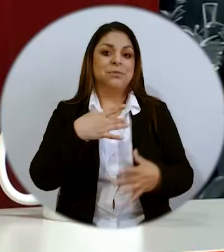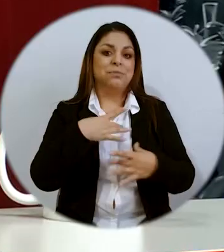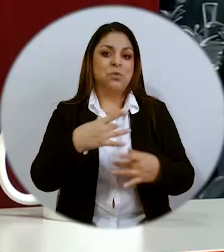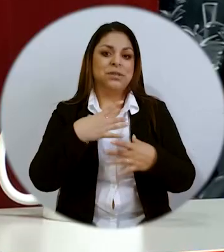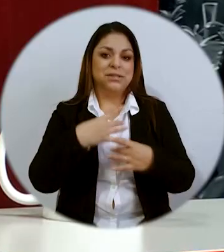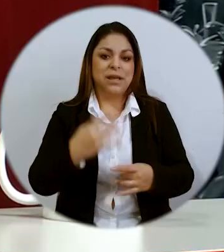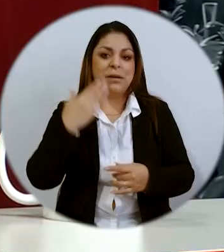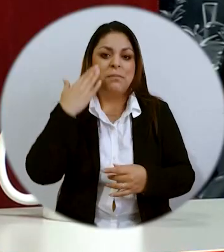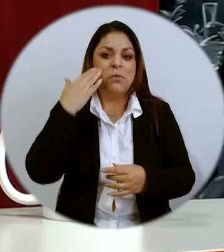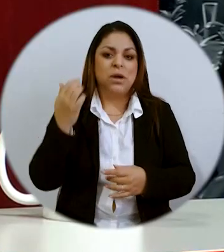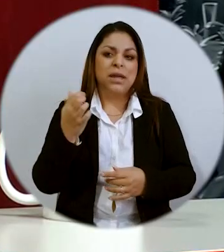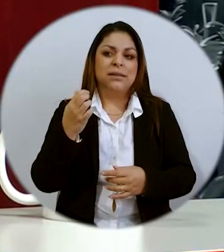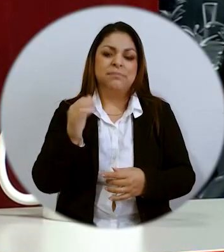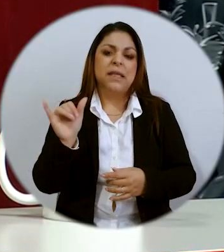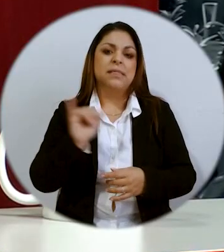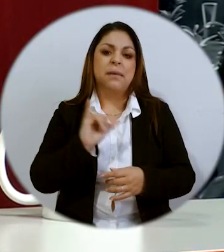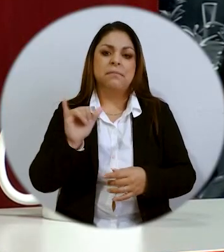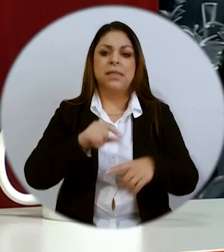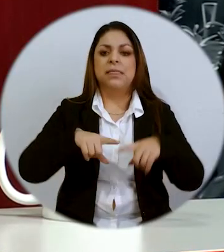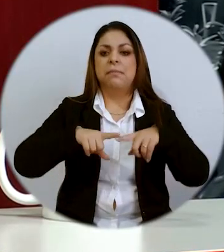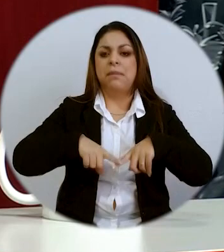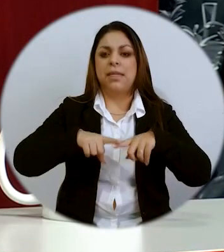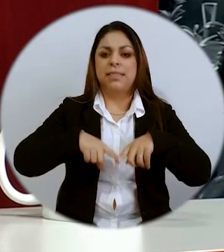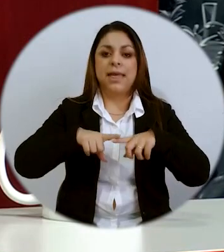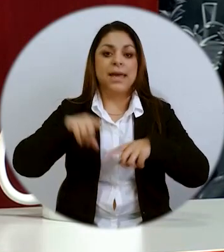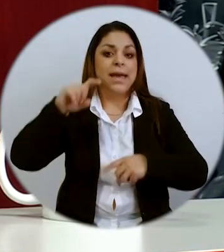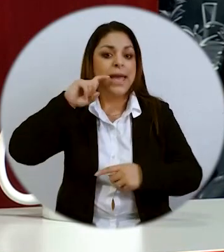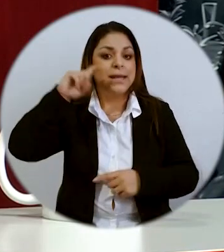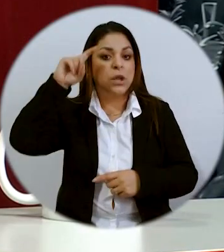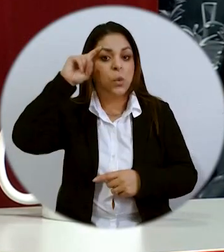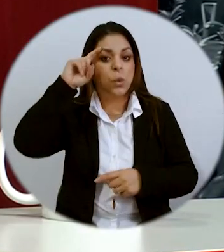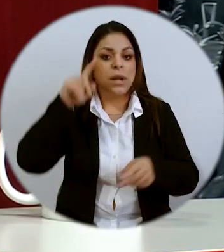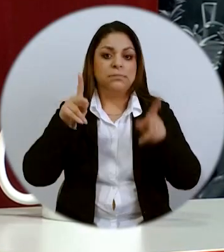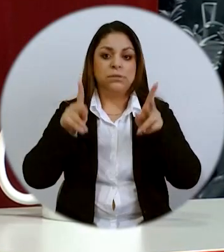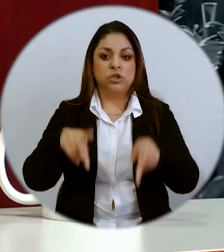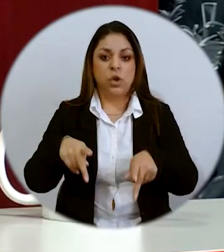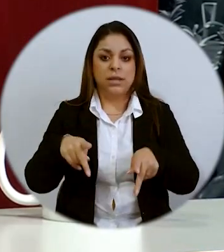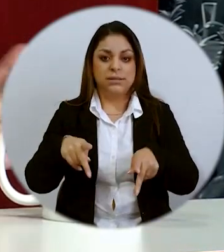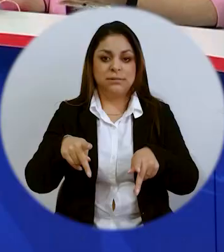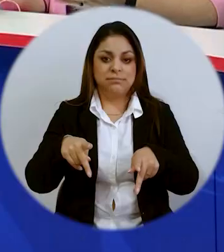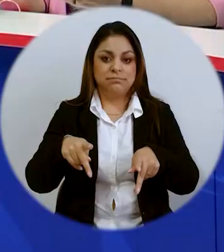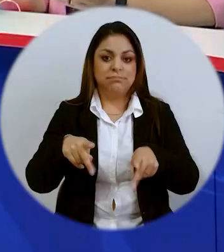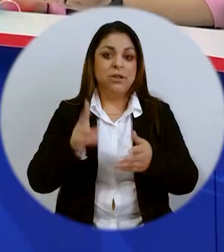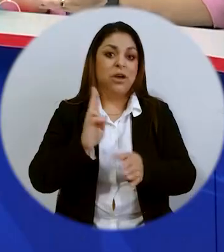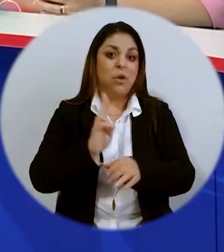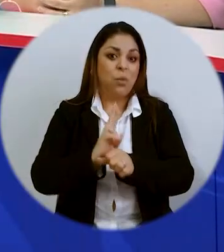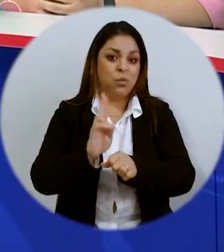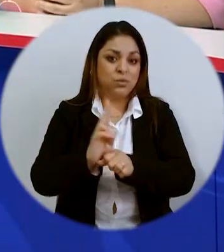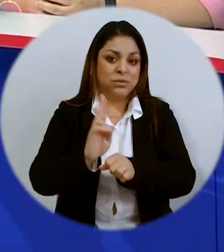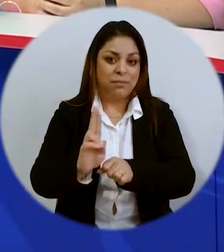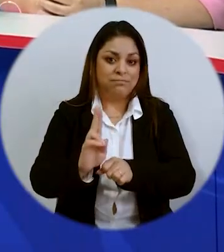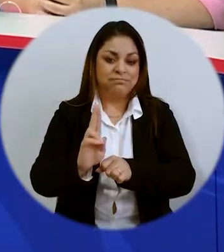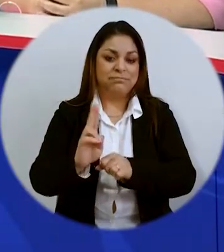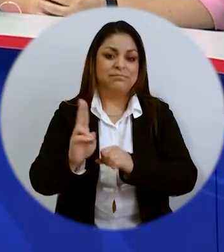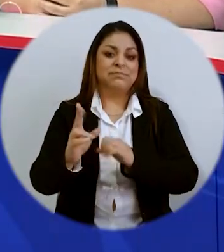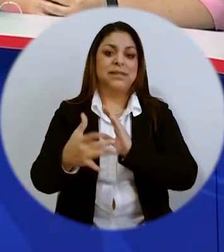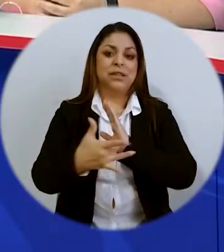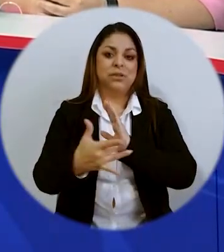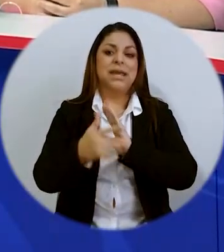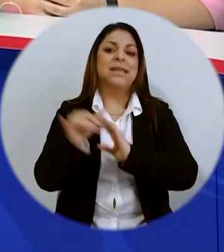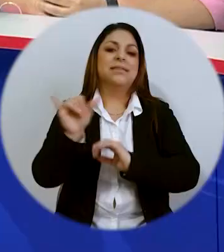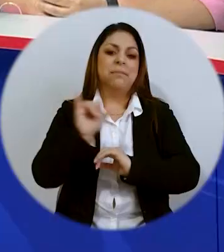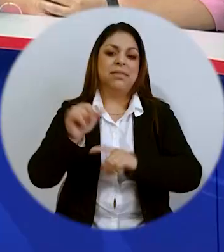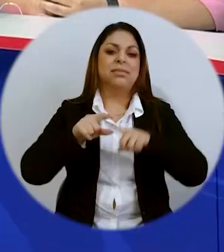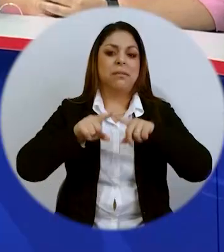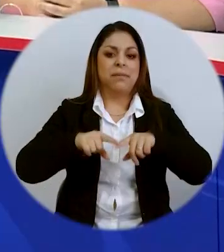porque va a depender también del género de las personas que están haciendo uso